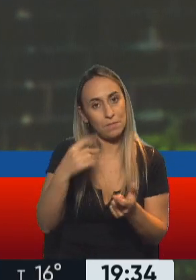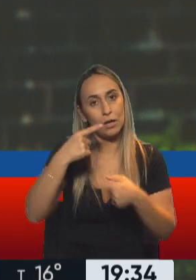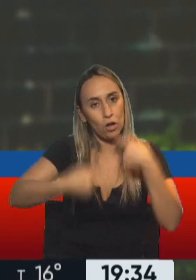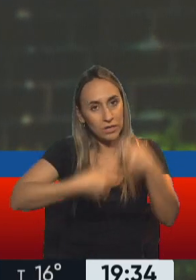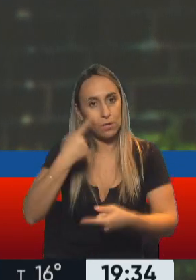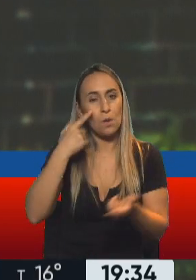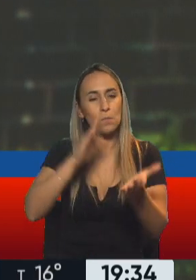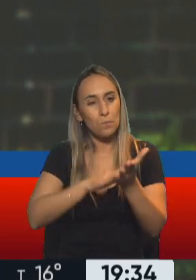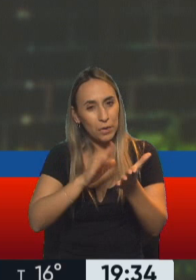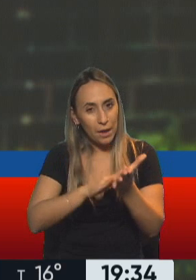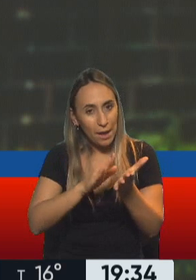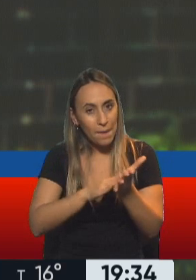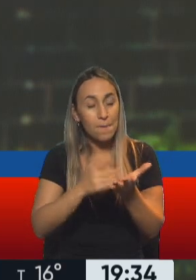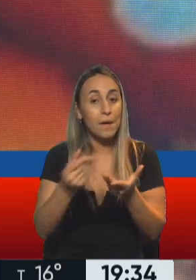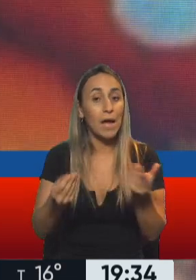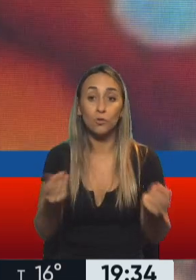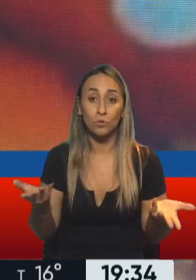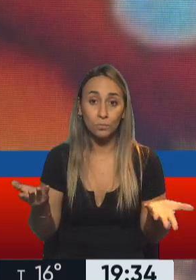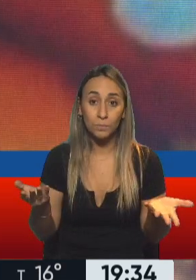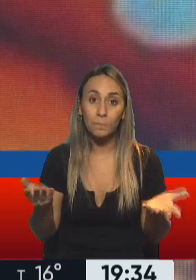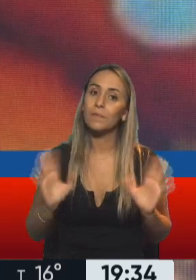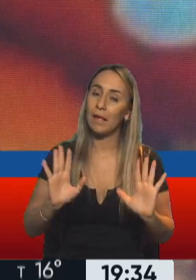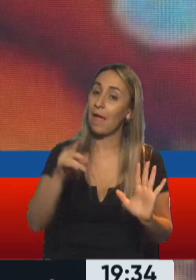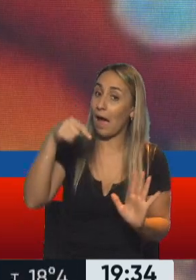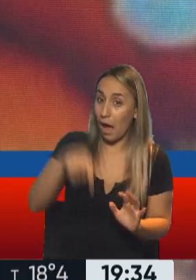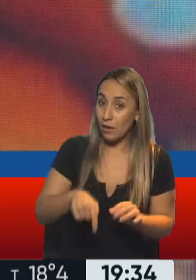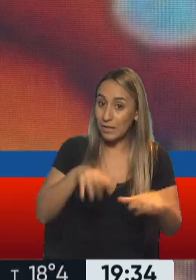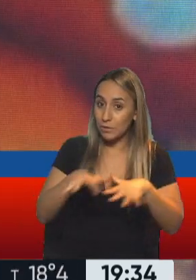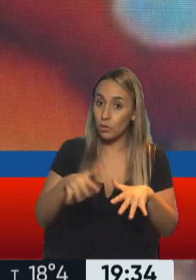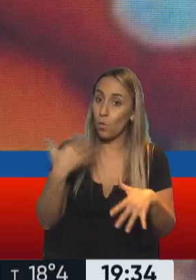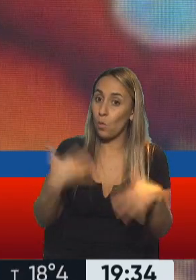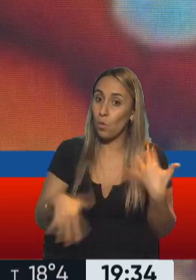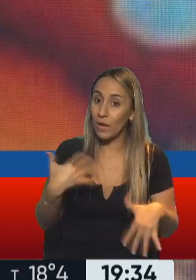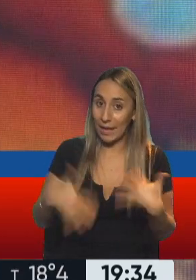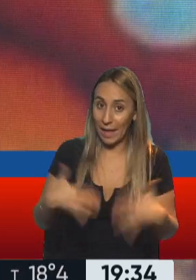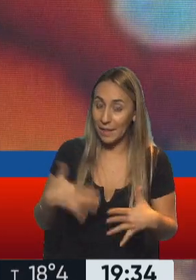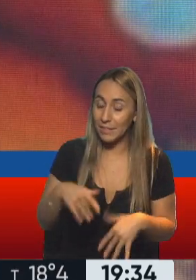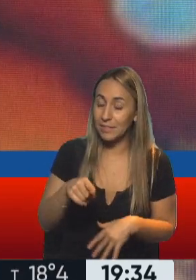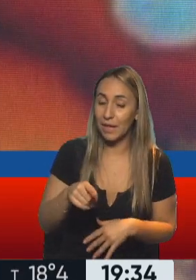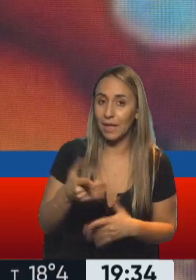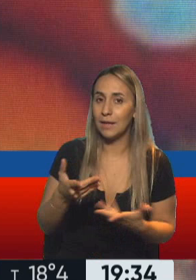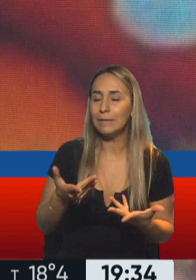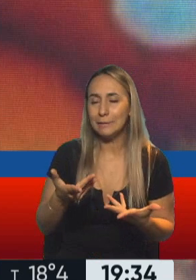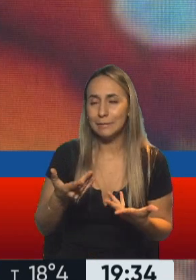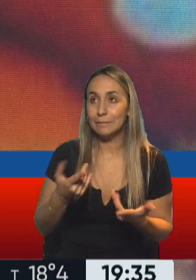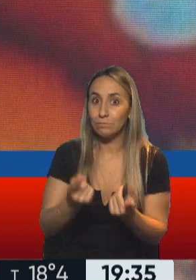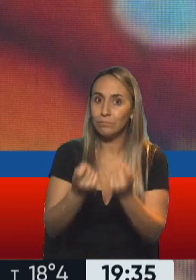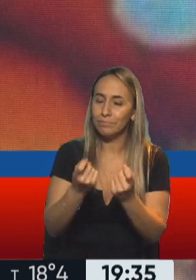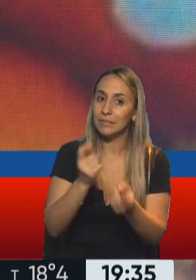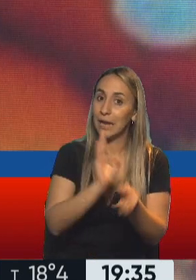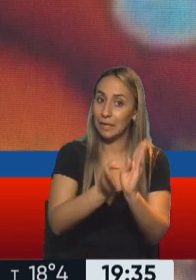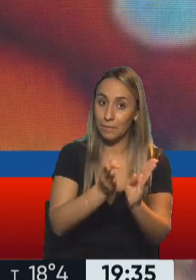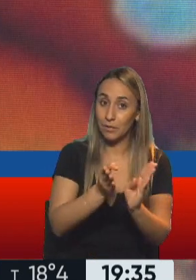pacientes. Mire, con la urgencia que hay de tratamientos, se van a